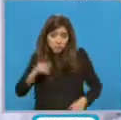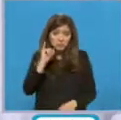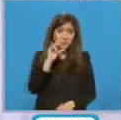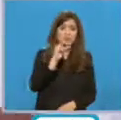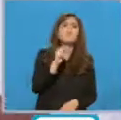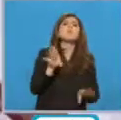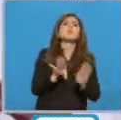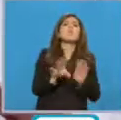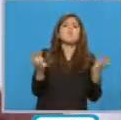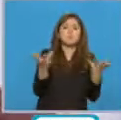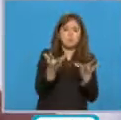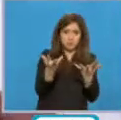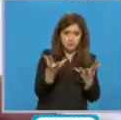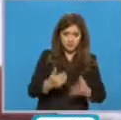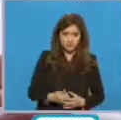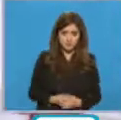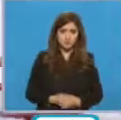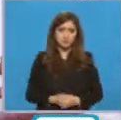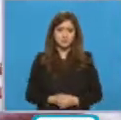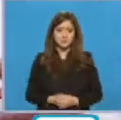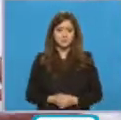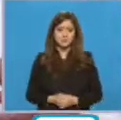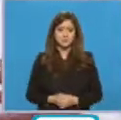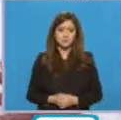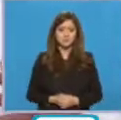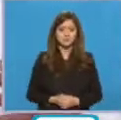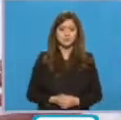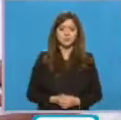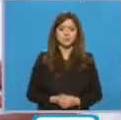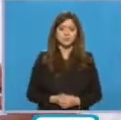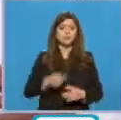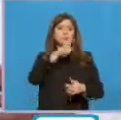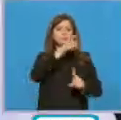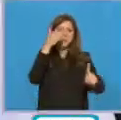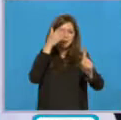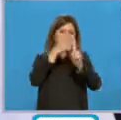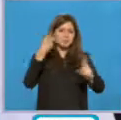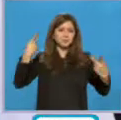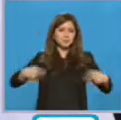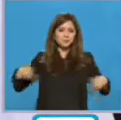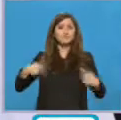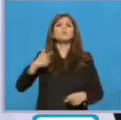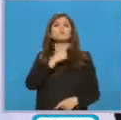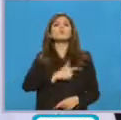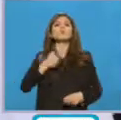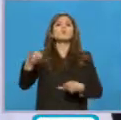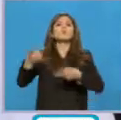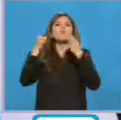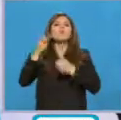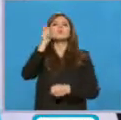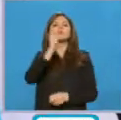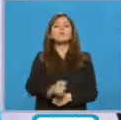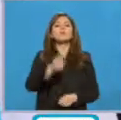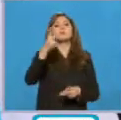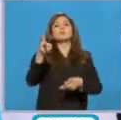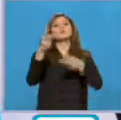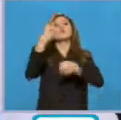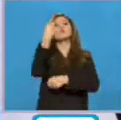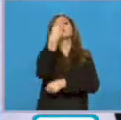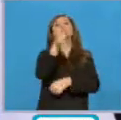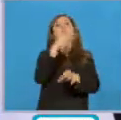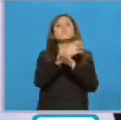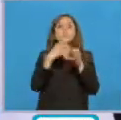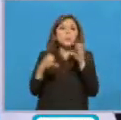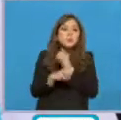Así es. Lo principal es, el objetivo principal de quienes se dedican a esta actividad delictiva es robar tu patrimonio,